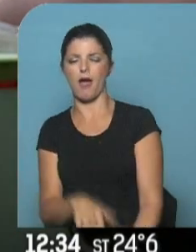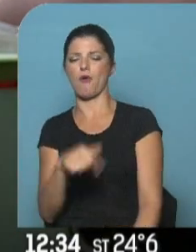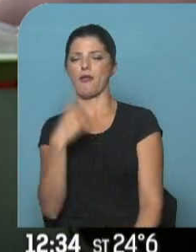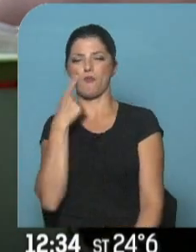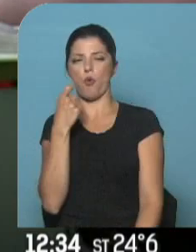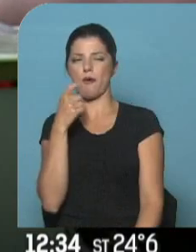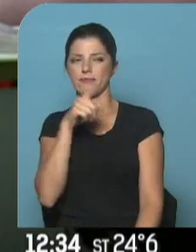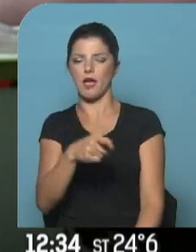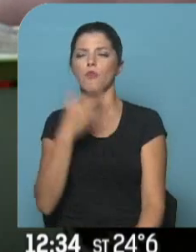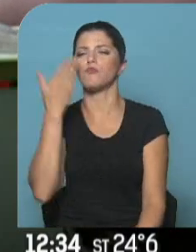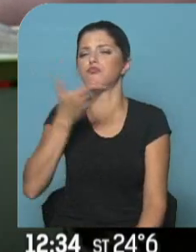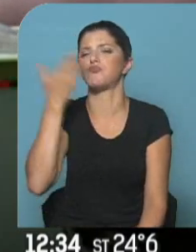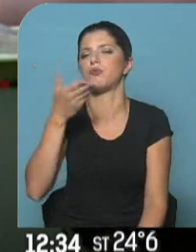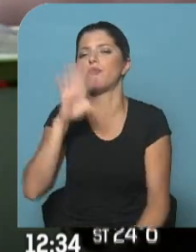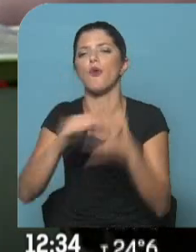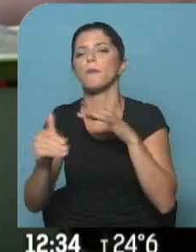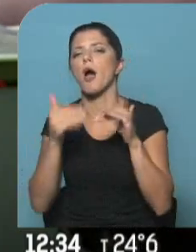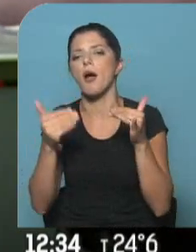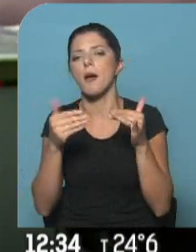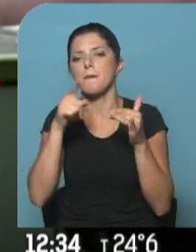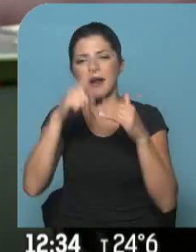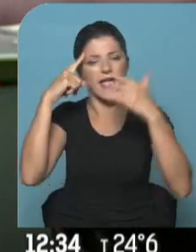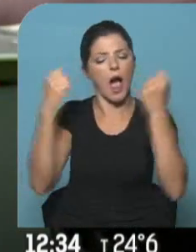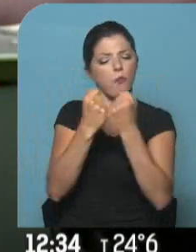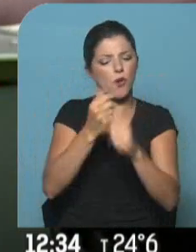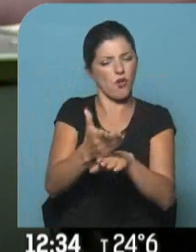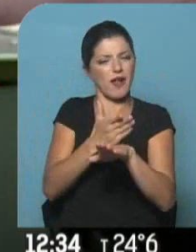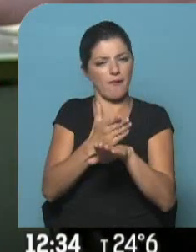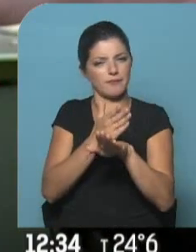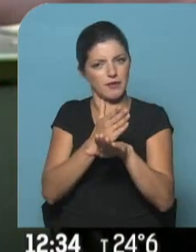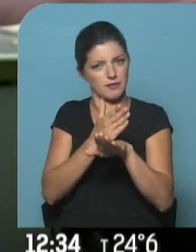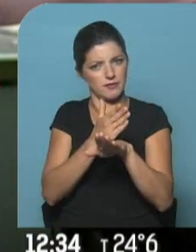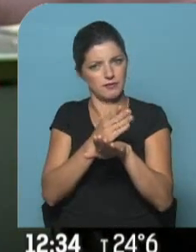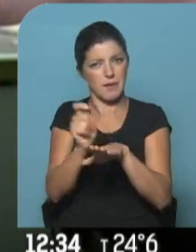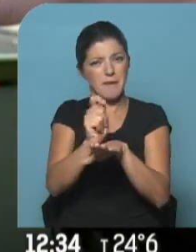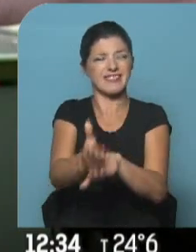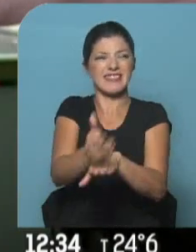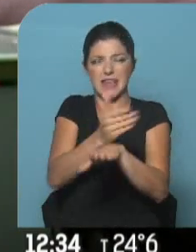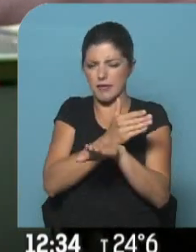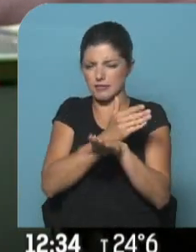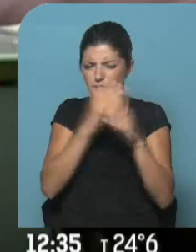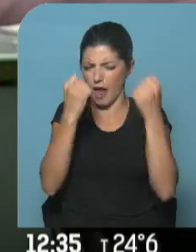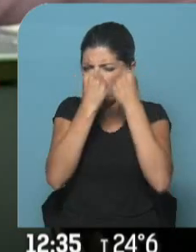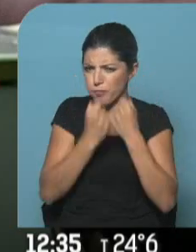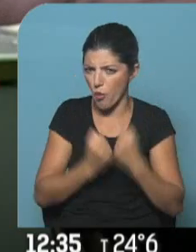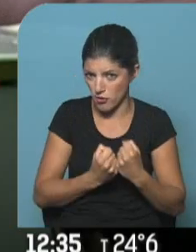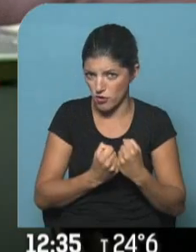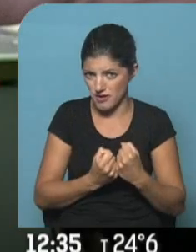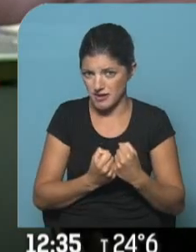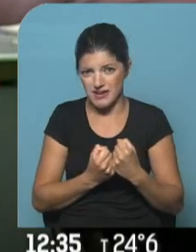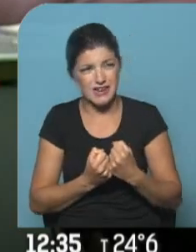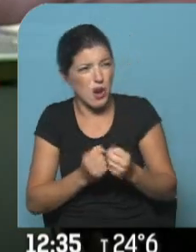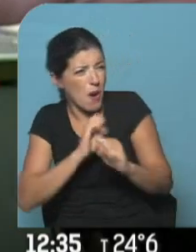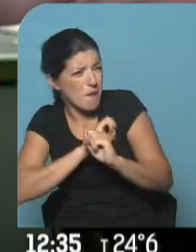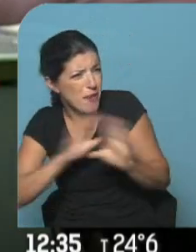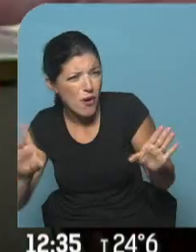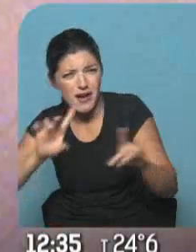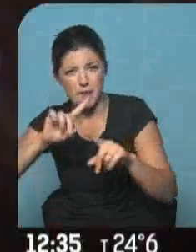fue solo un camuflaje para disfrazar acuerdos previos que ya había logrado meses antes con lo peor de la